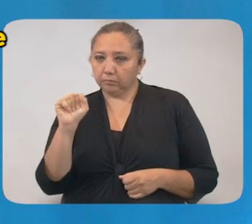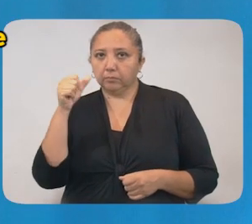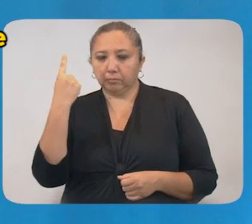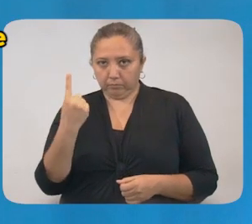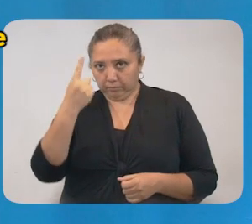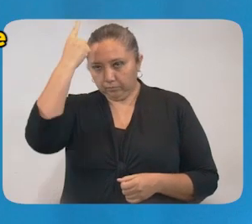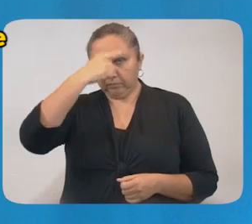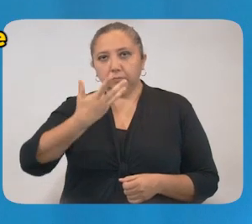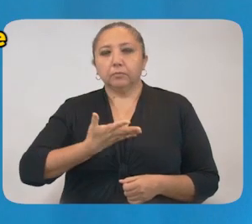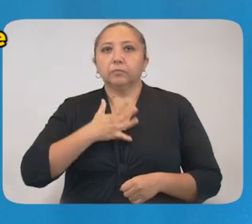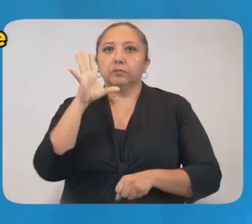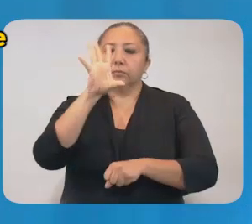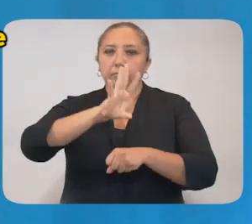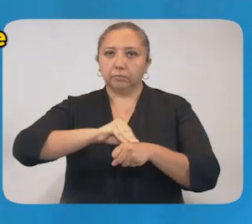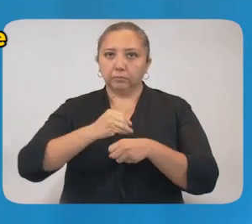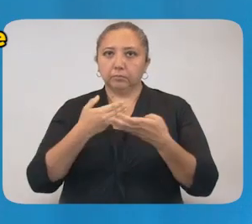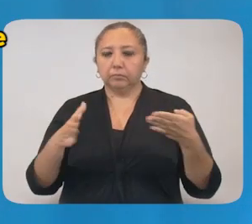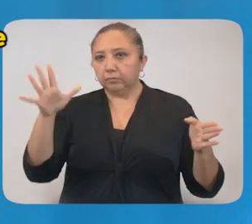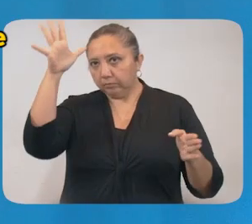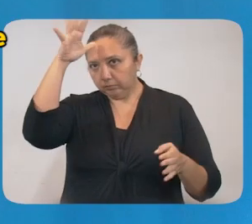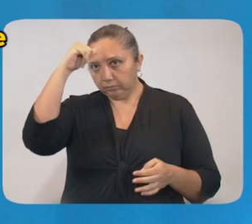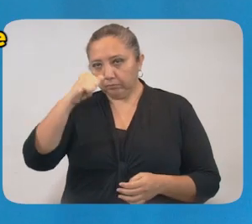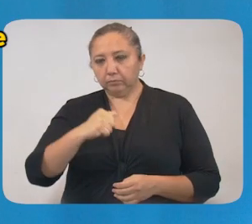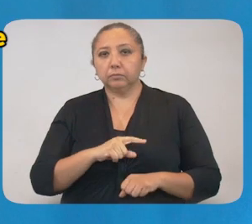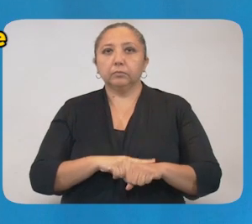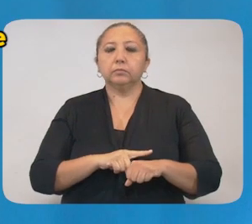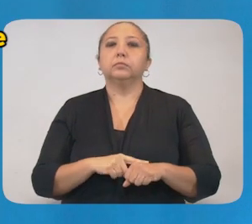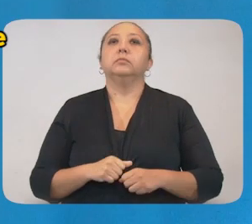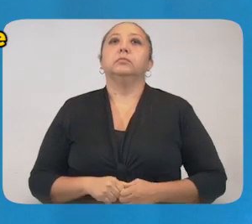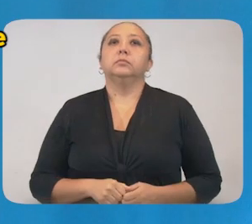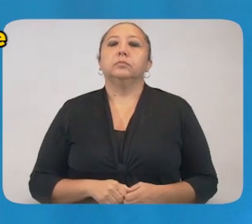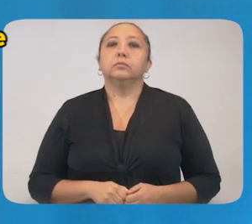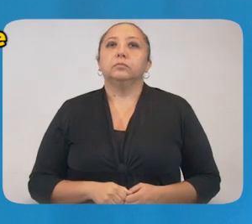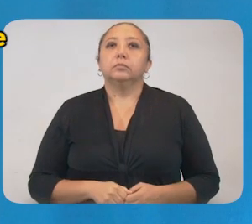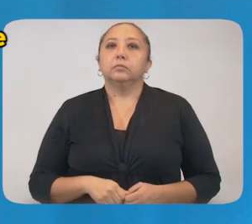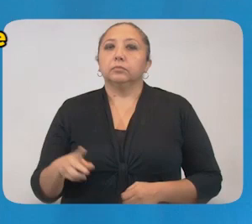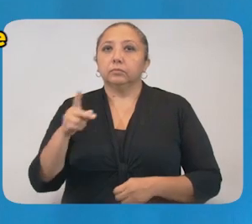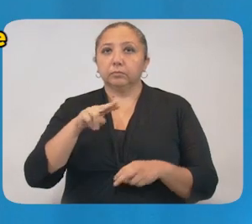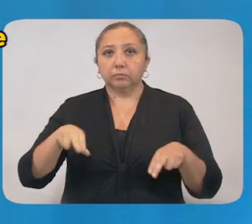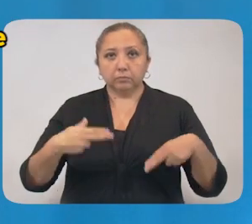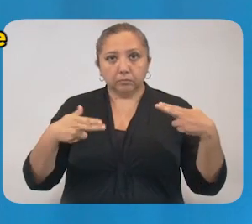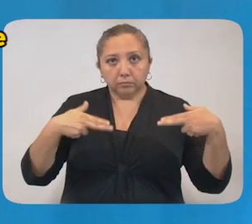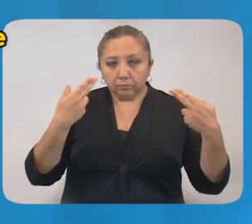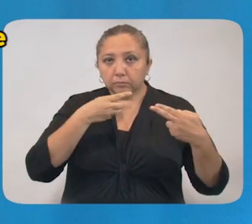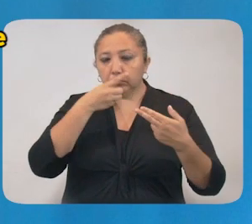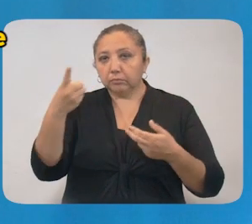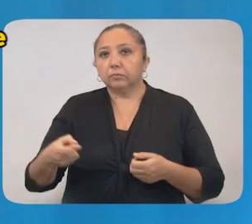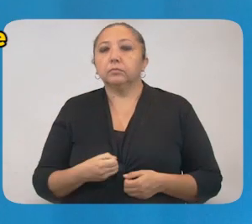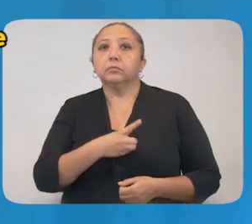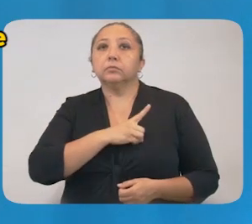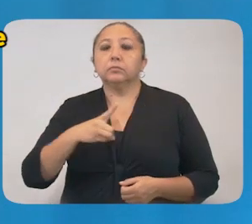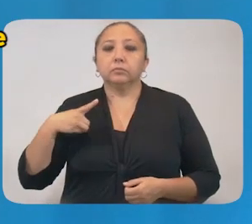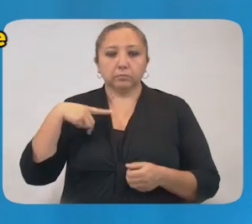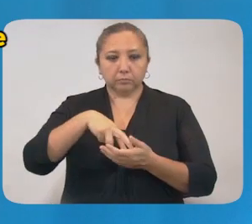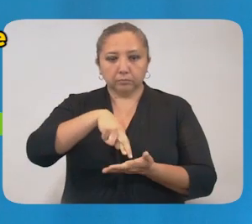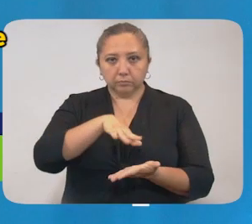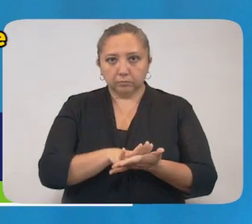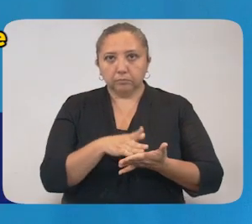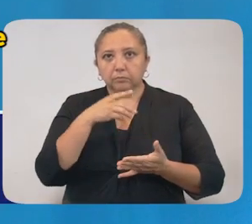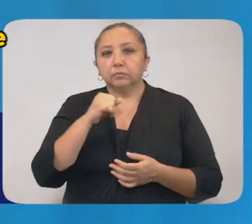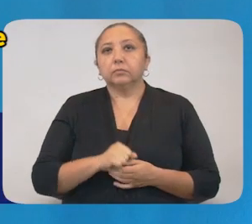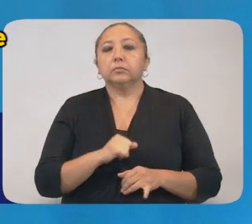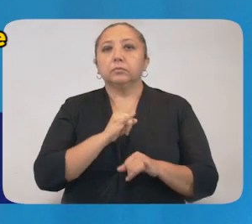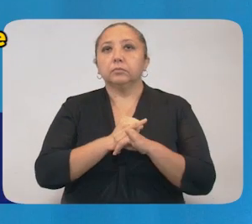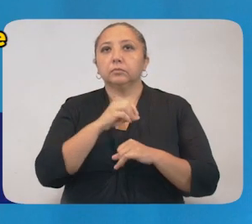poder contar con permiso de reapertura de acuerdo a la ola que les corresponda los comercios y establecimientos deben inscribirse en el